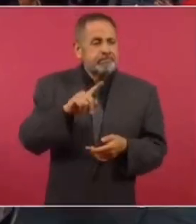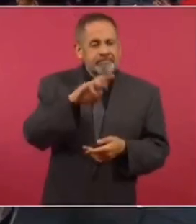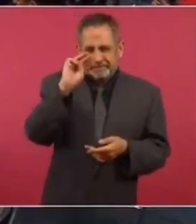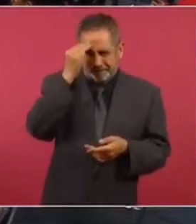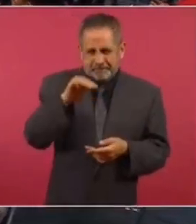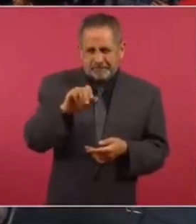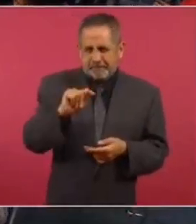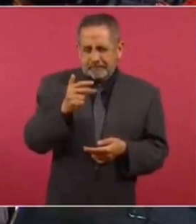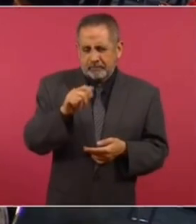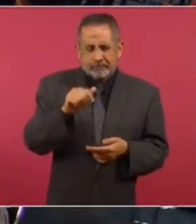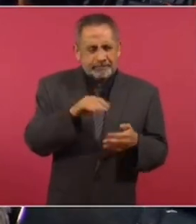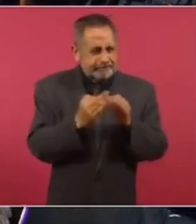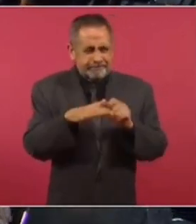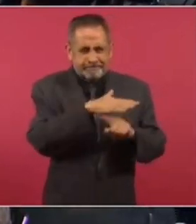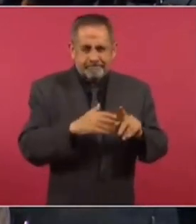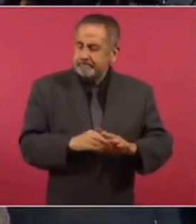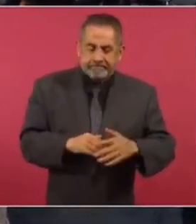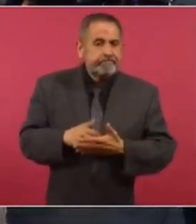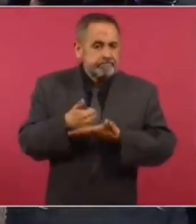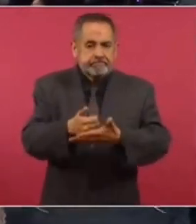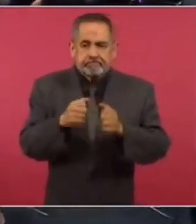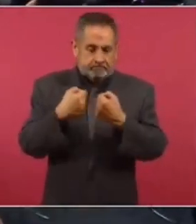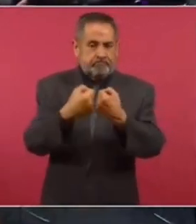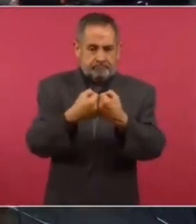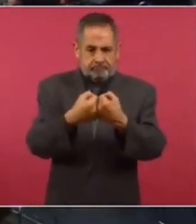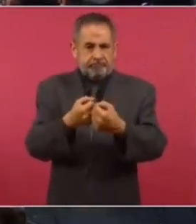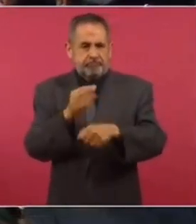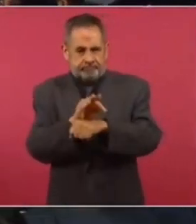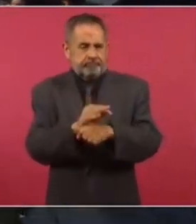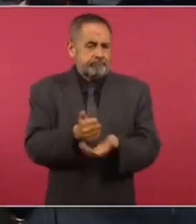migrantes. Nos estamos ayudando allá en la frontera.